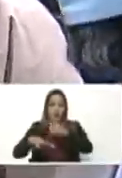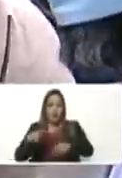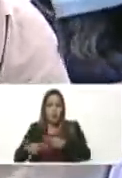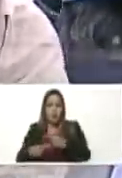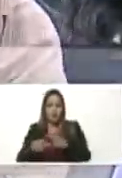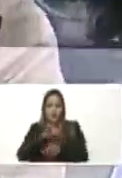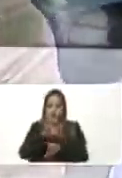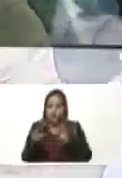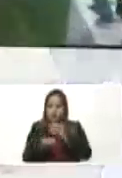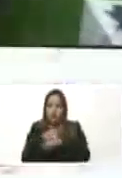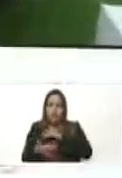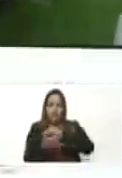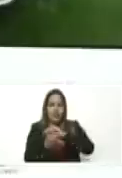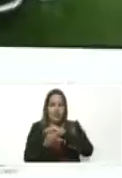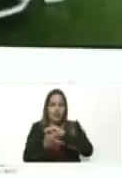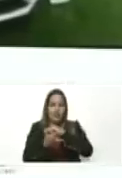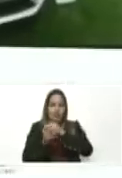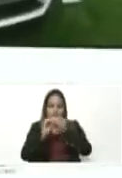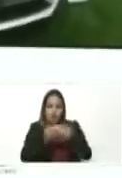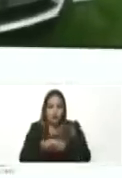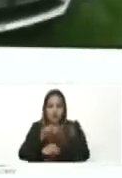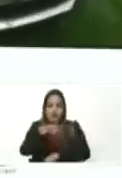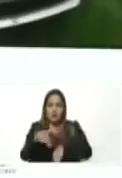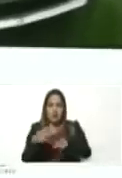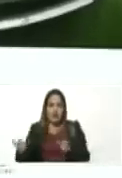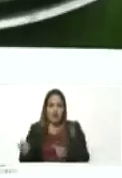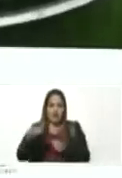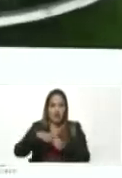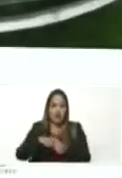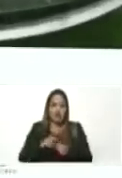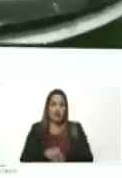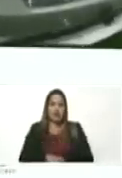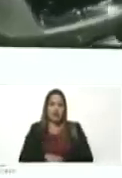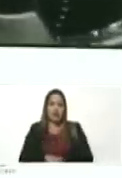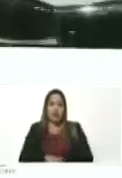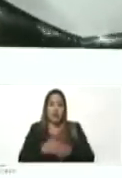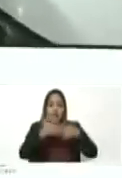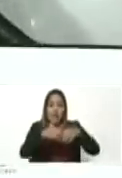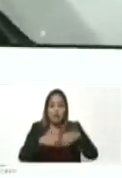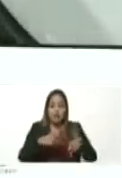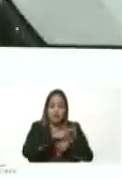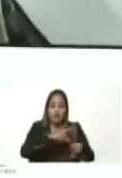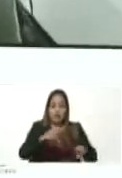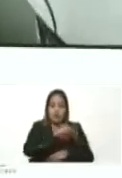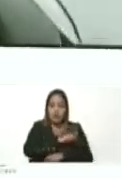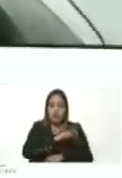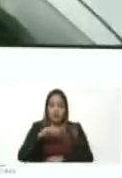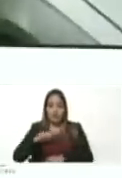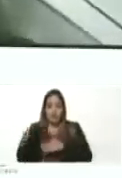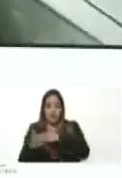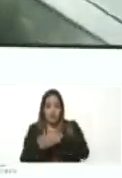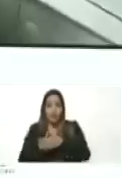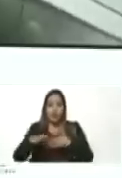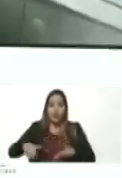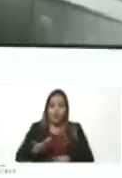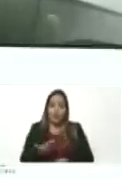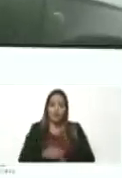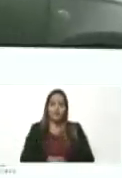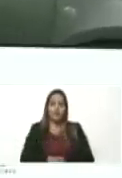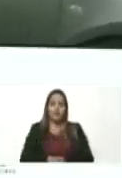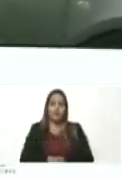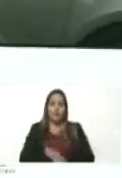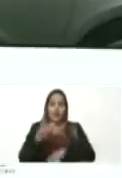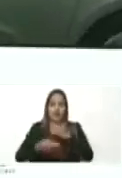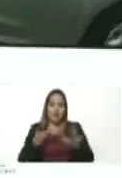tecnológica, producción nacional, la incorporación de las cámaras nacionales públicas y privadas también, para que podamos dar el